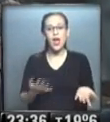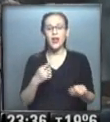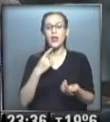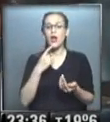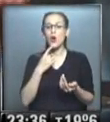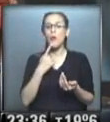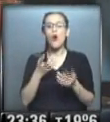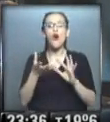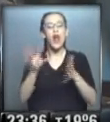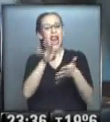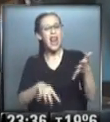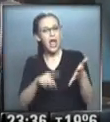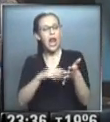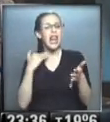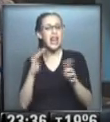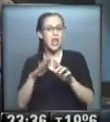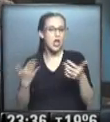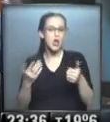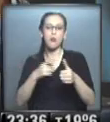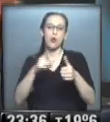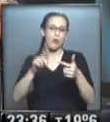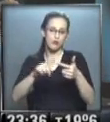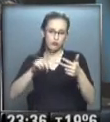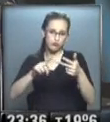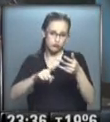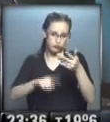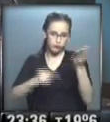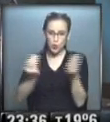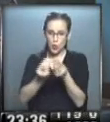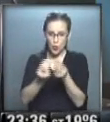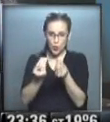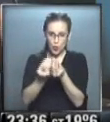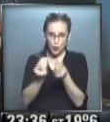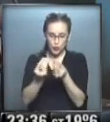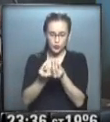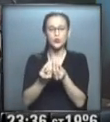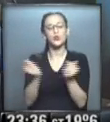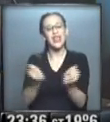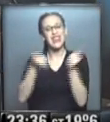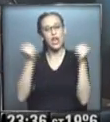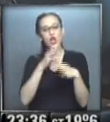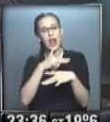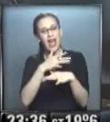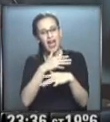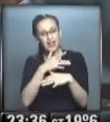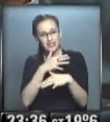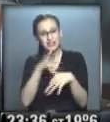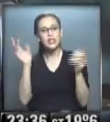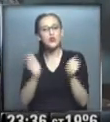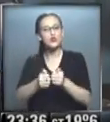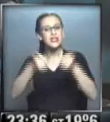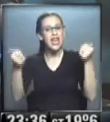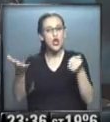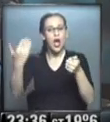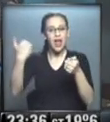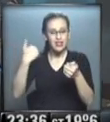como para leer: El Ciudadano, El Mostrador, Otra Prensa, el diario El Clarín, que es un diario que se editaba